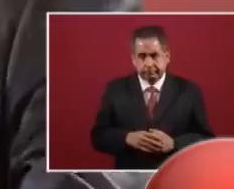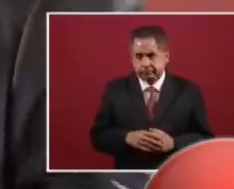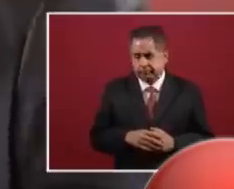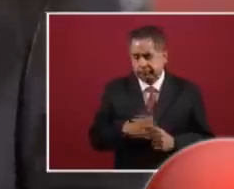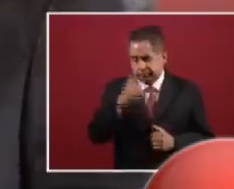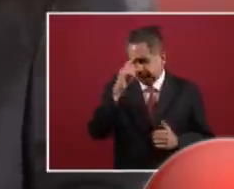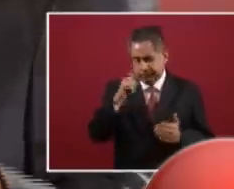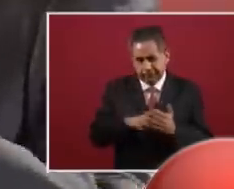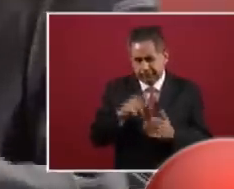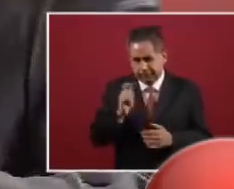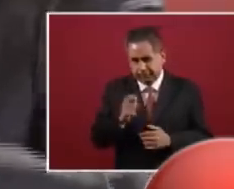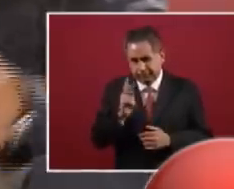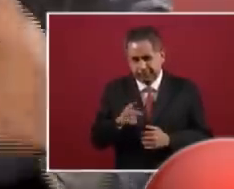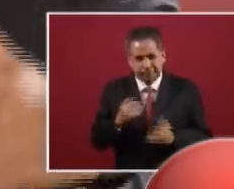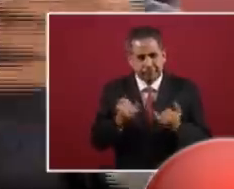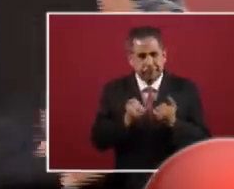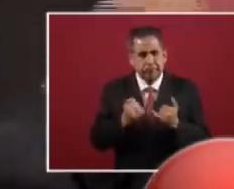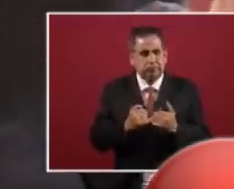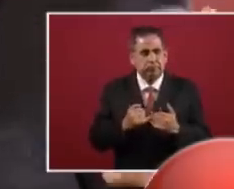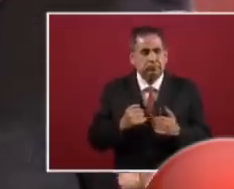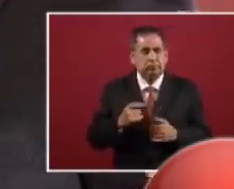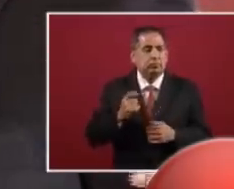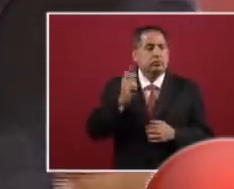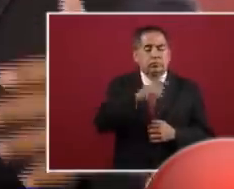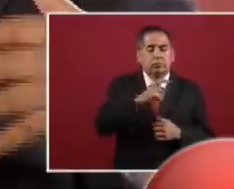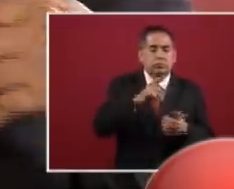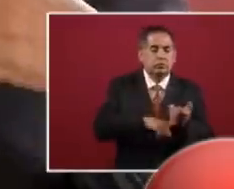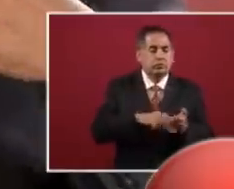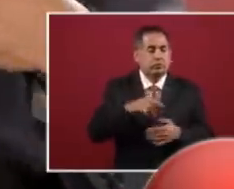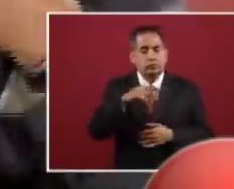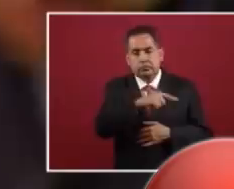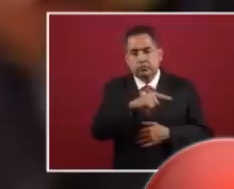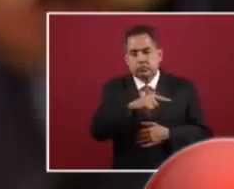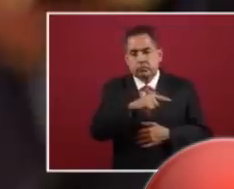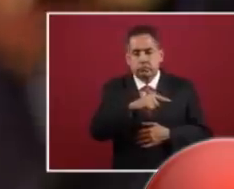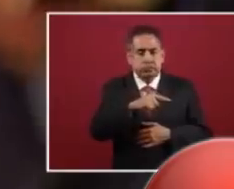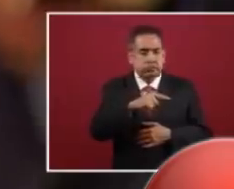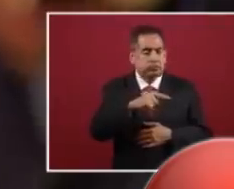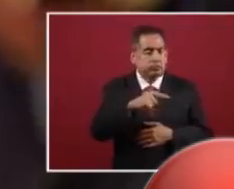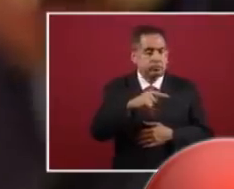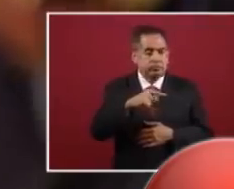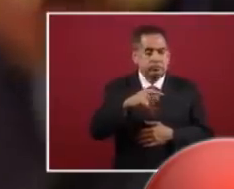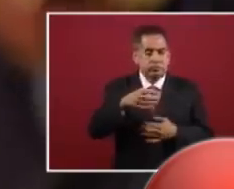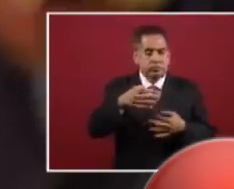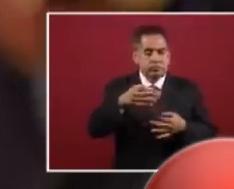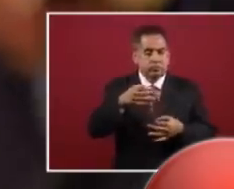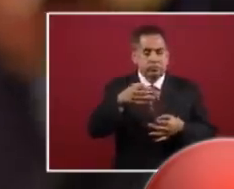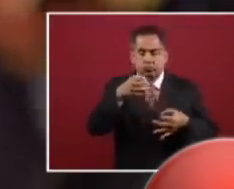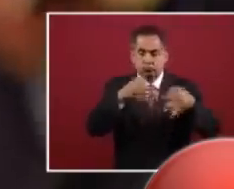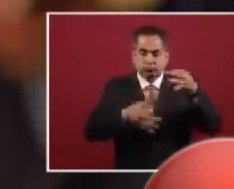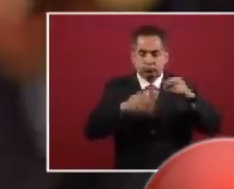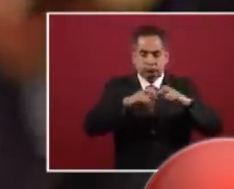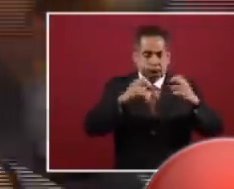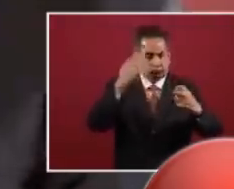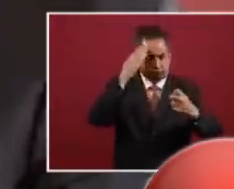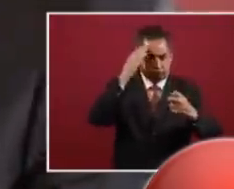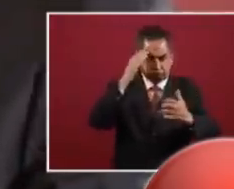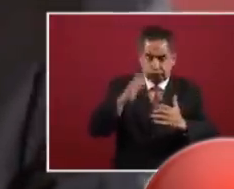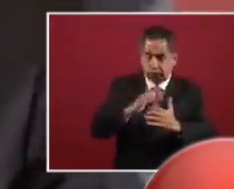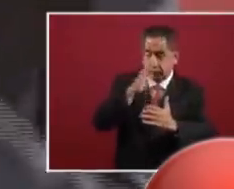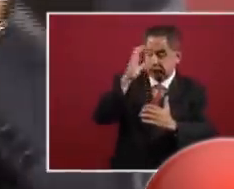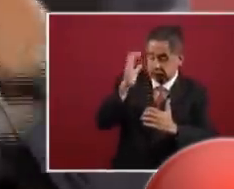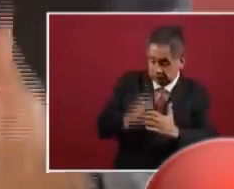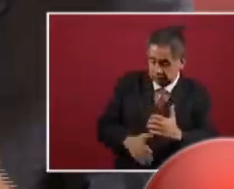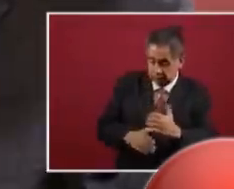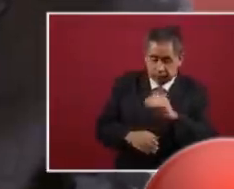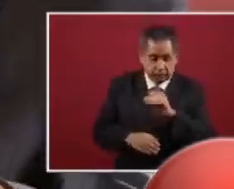equipare a cuando un ministro termina su función, pasa a retiro,